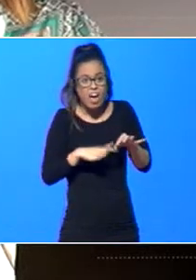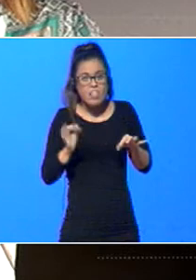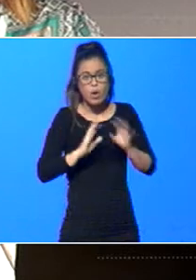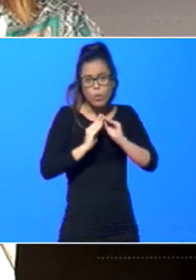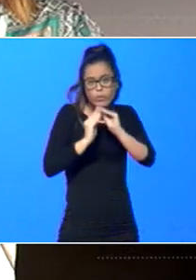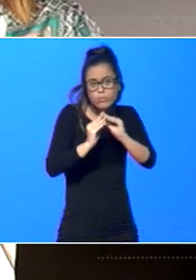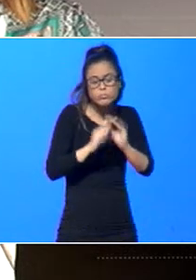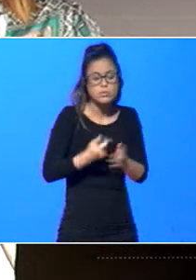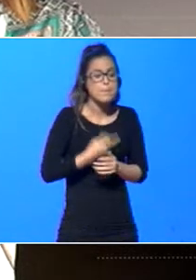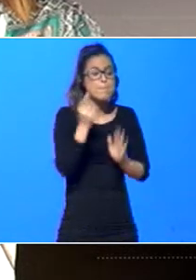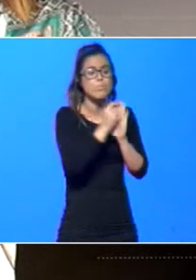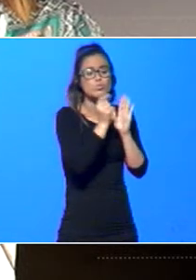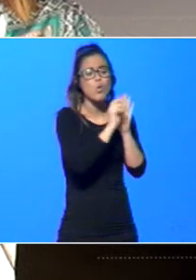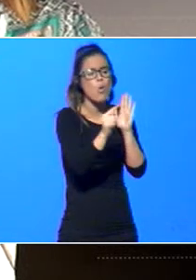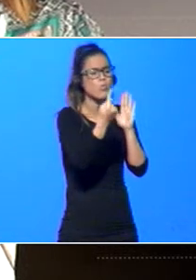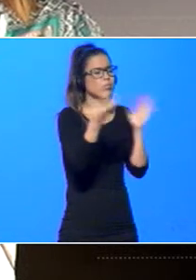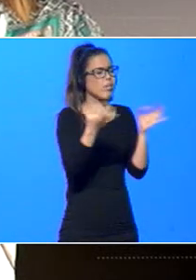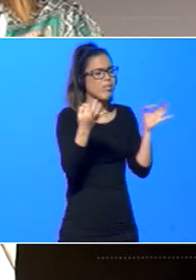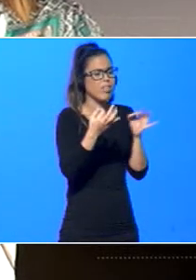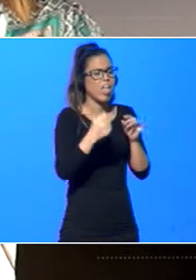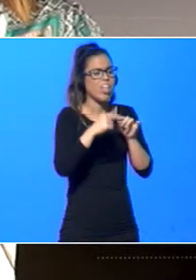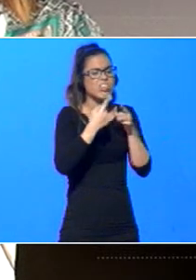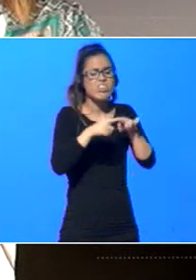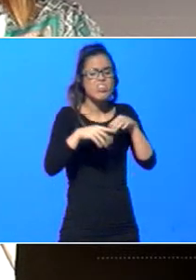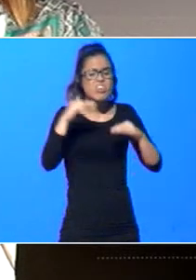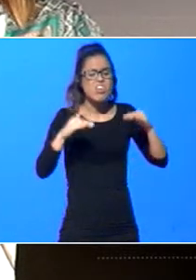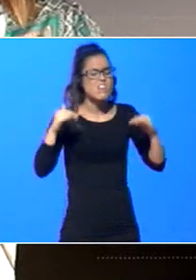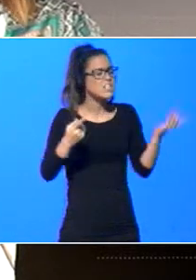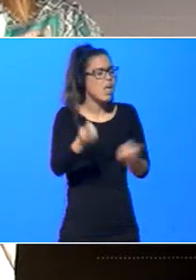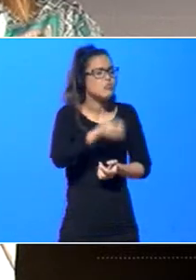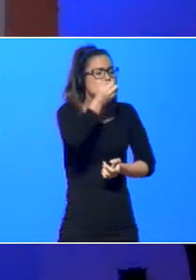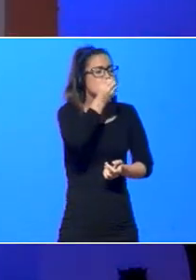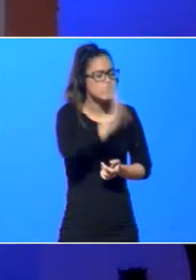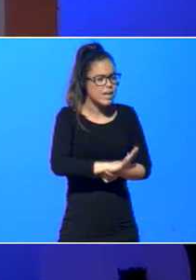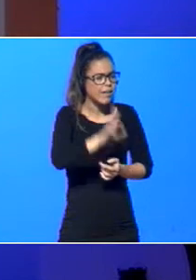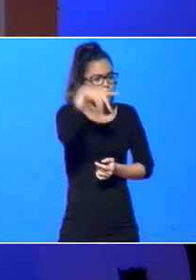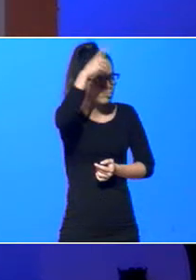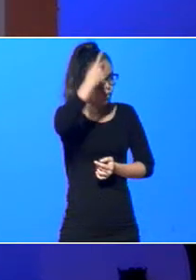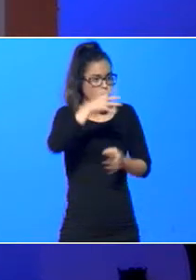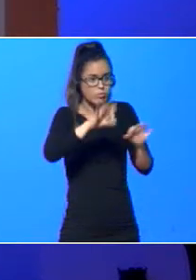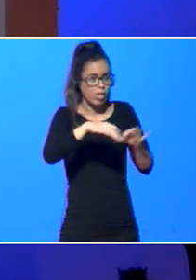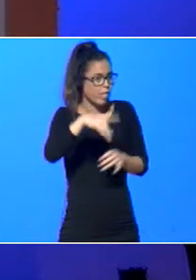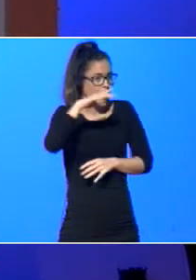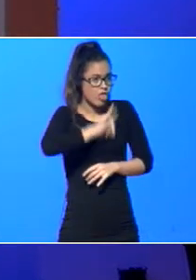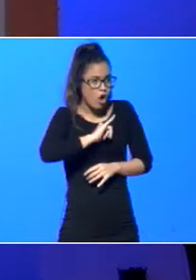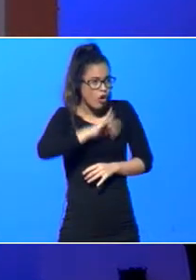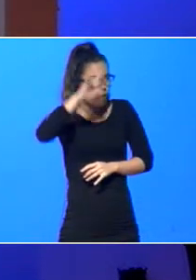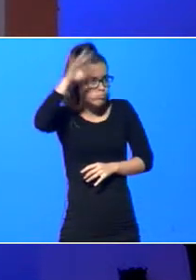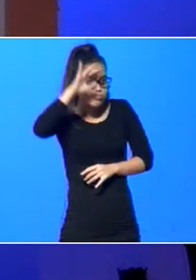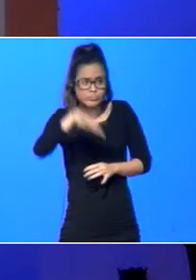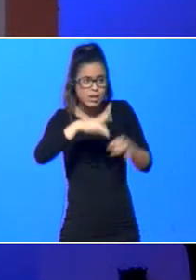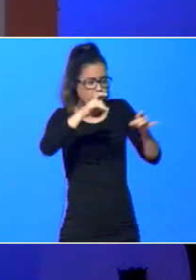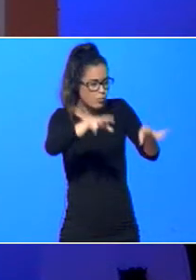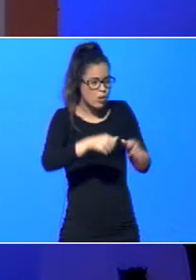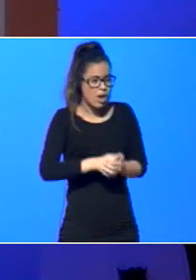el punto uno, es que la diversidad es un bien. Y esto es un elemento cultural, lo es en biología, lo es en todo. Y desde luego la